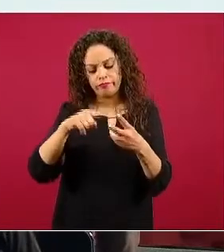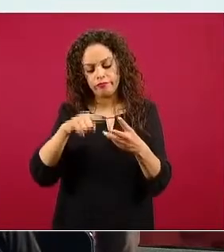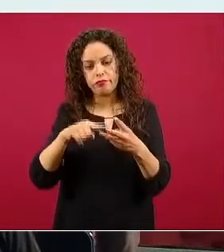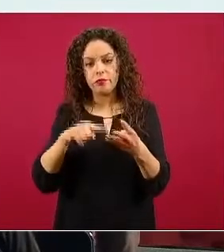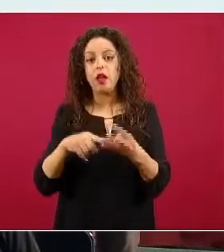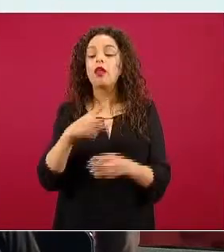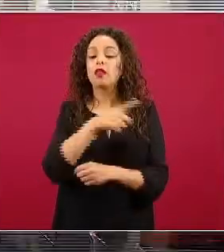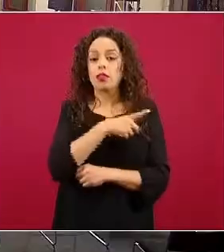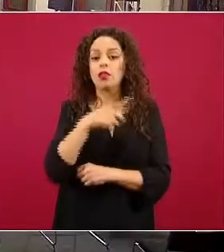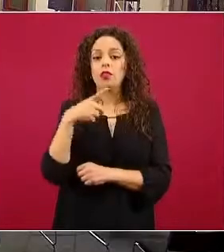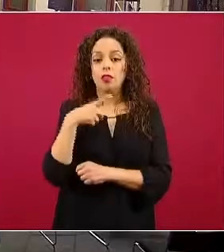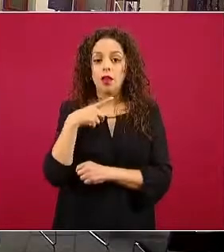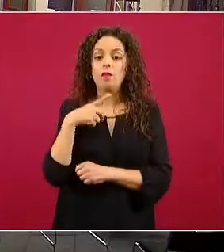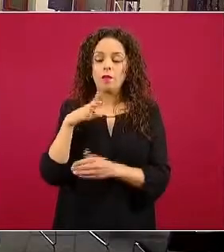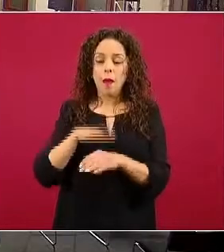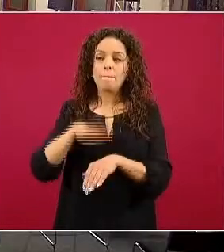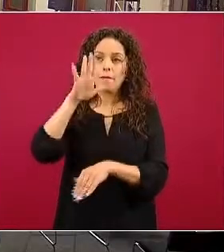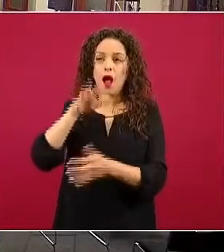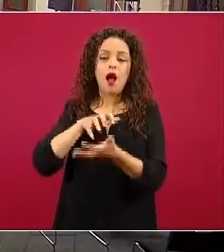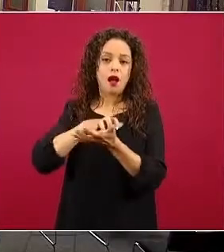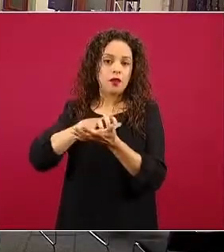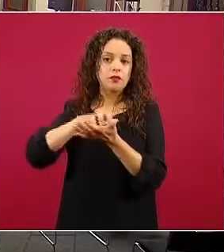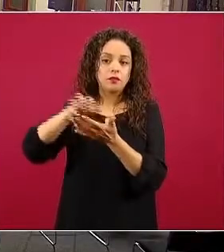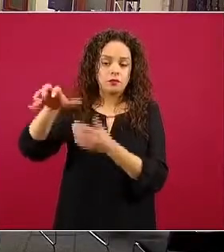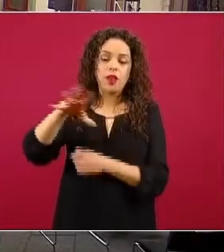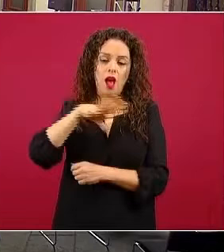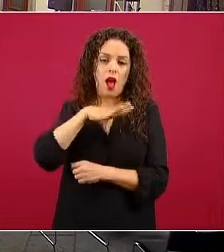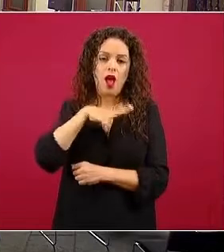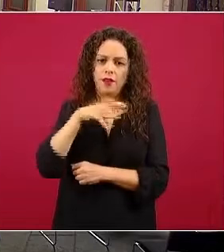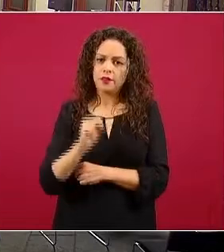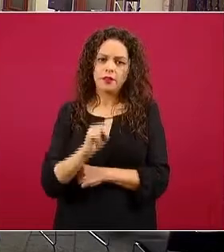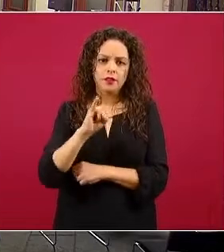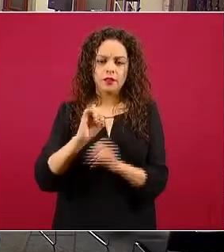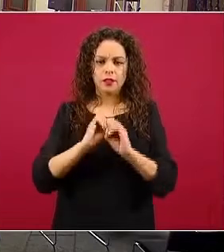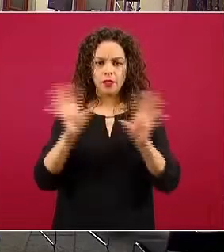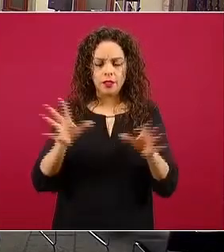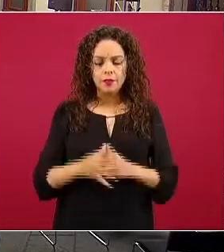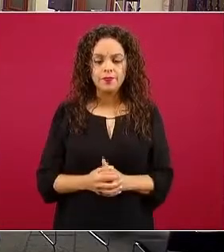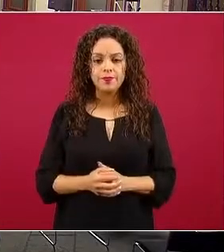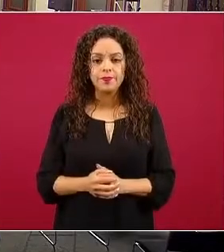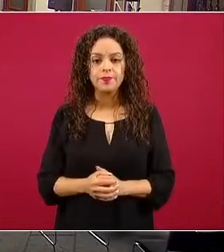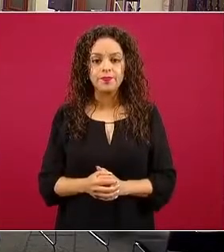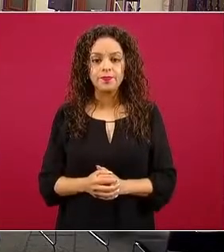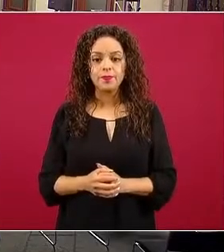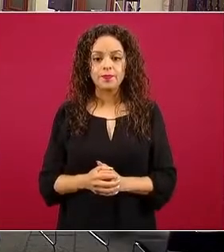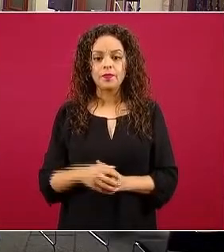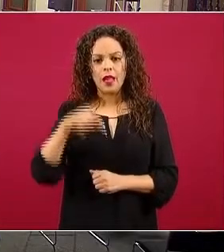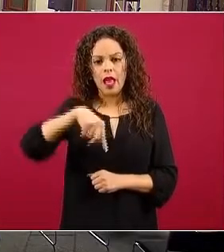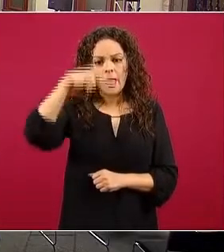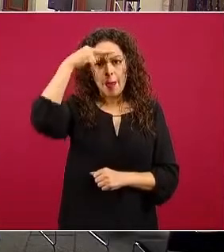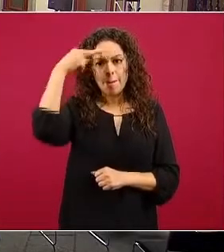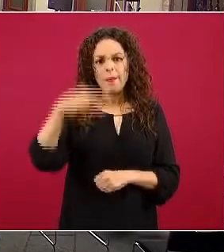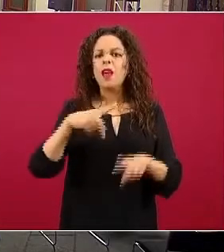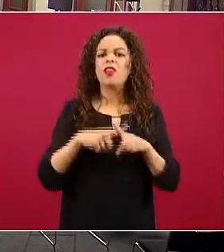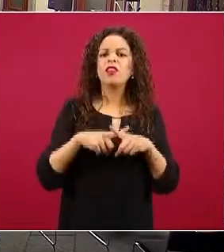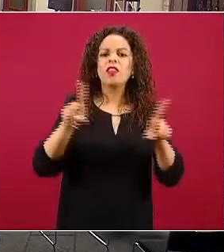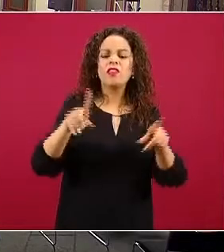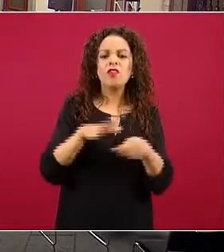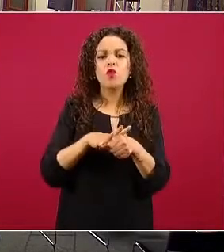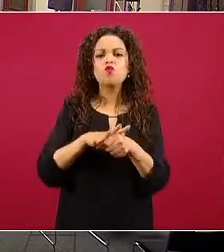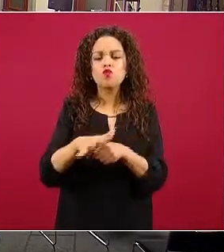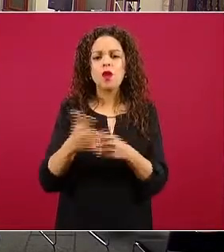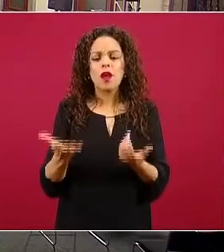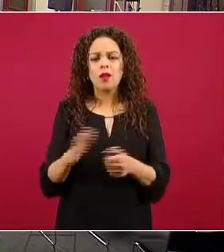ser bastantes más casos. A diferencia de México, que tiene